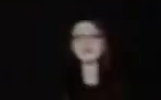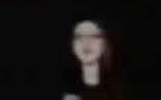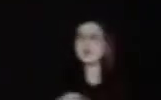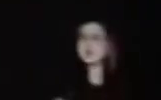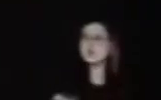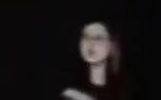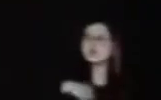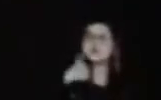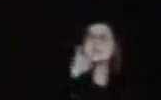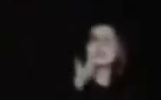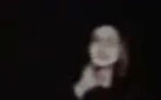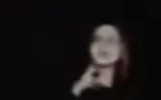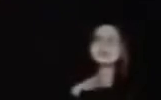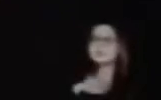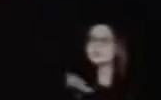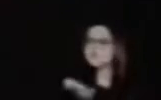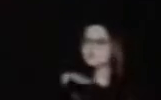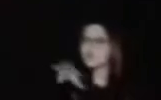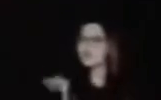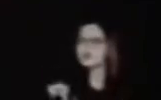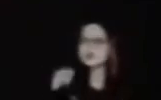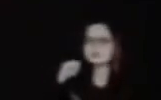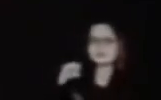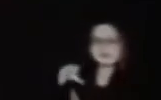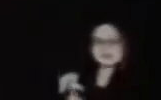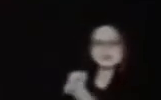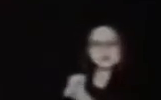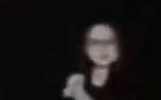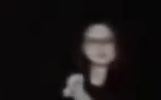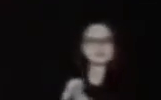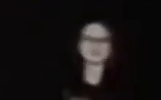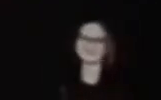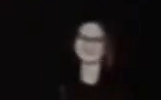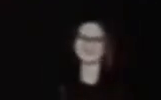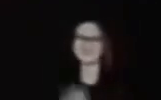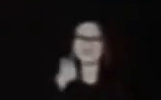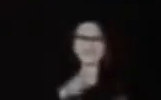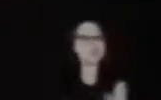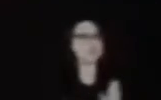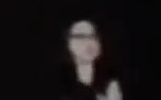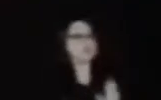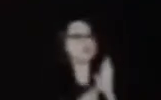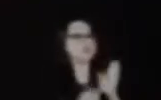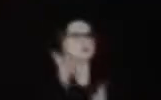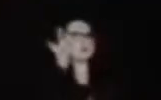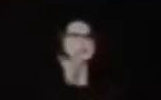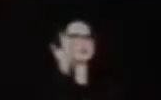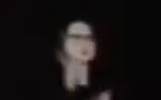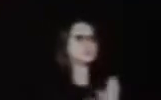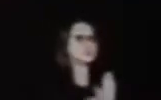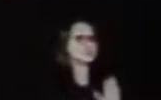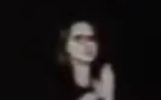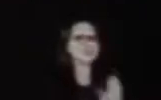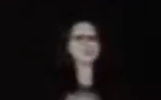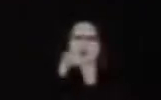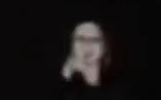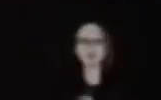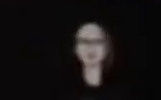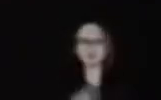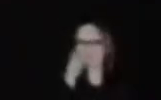nadie, porque no apostamos al circo y a la simulación.